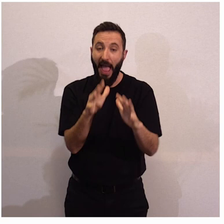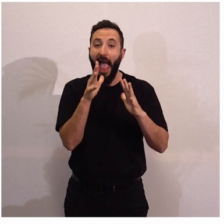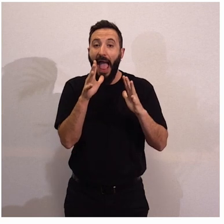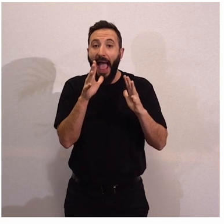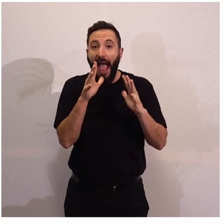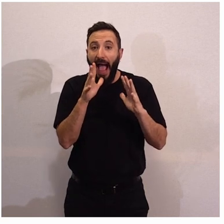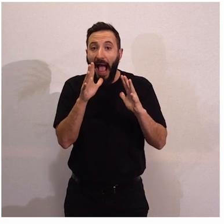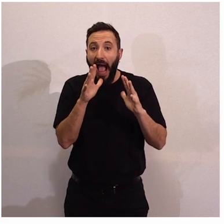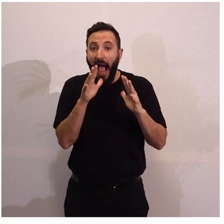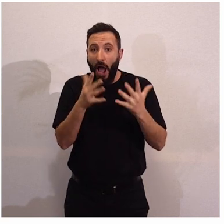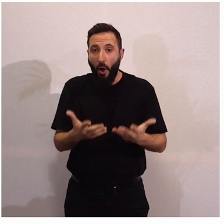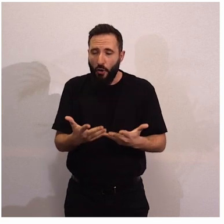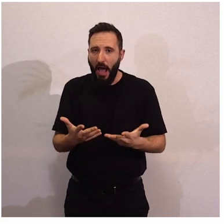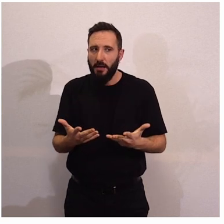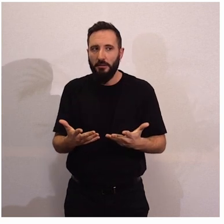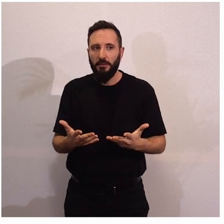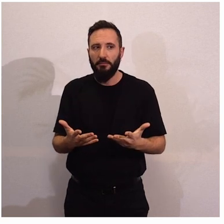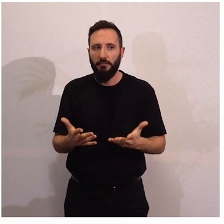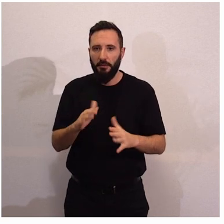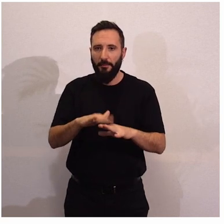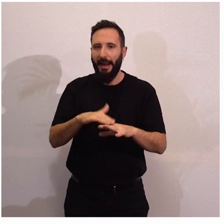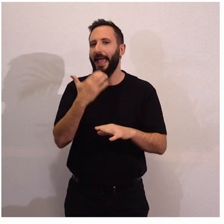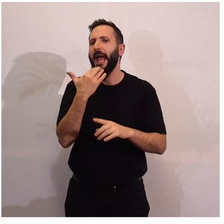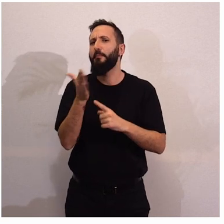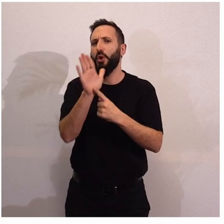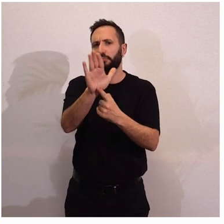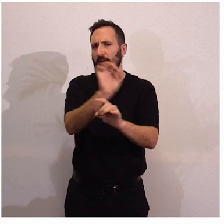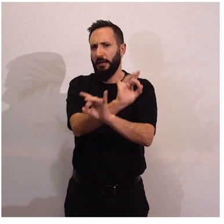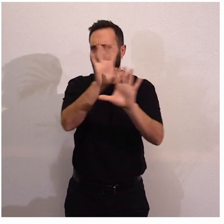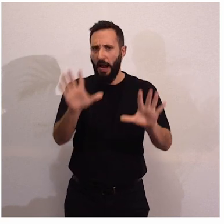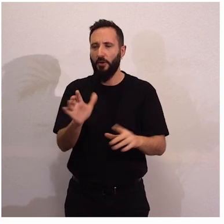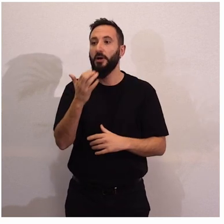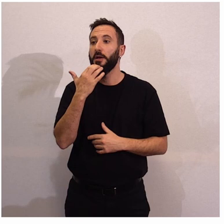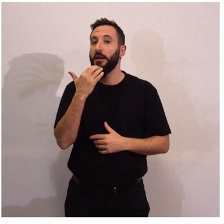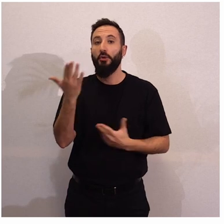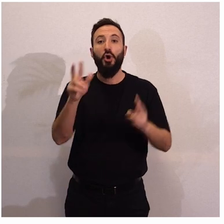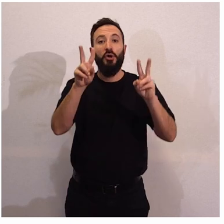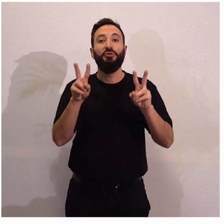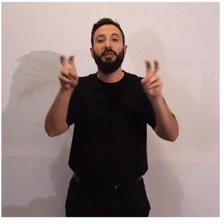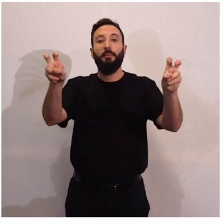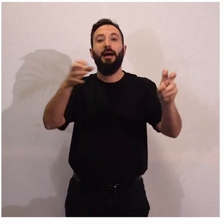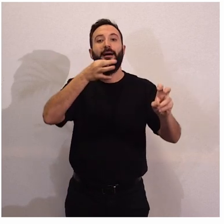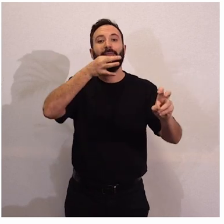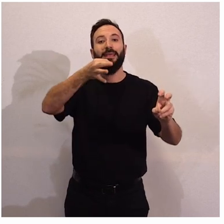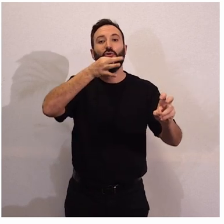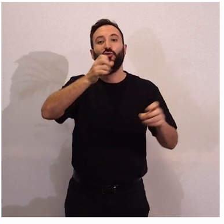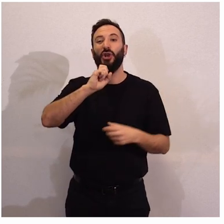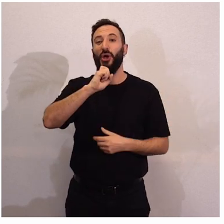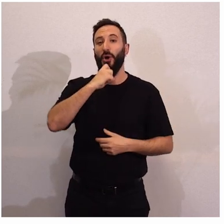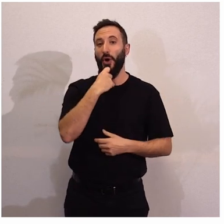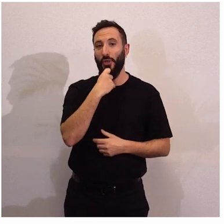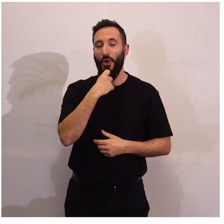para utilizar un ejemplo, yo diría todo el tema de discursos de odio,